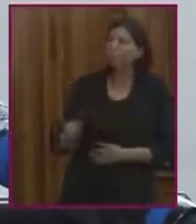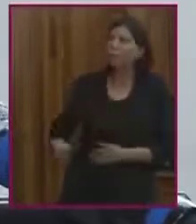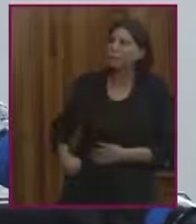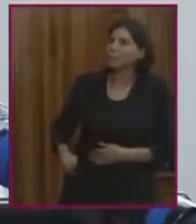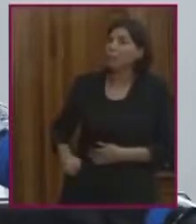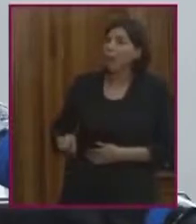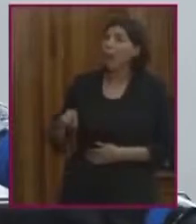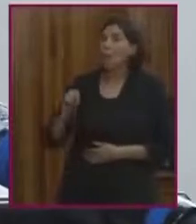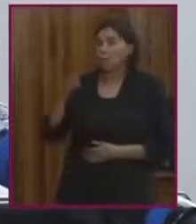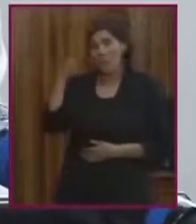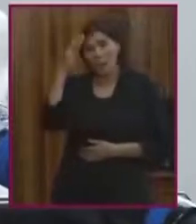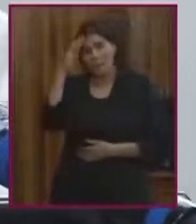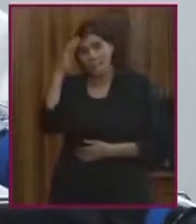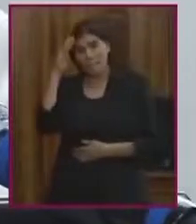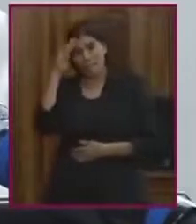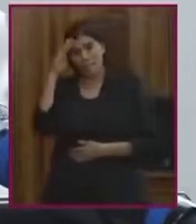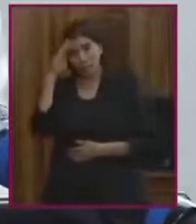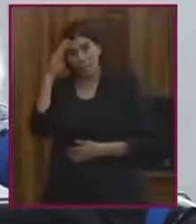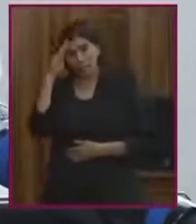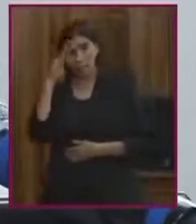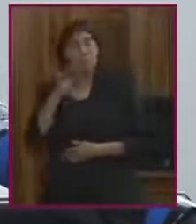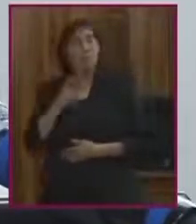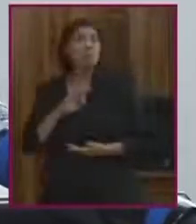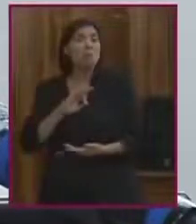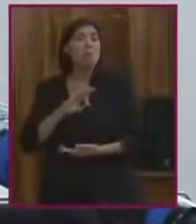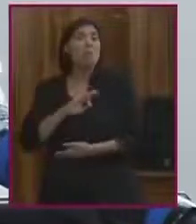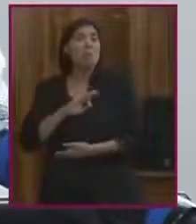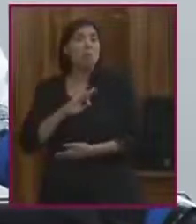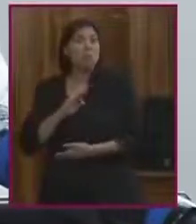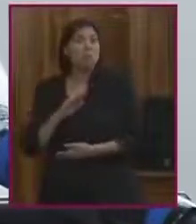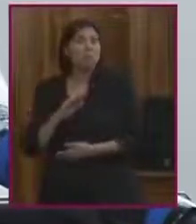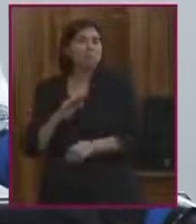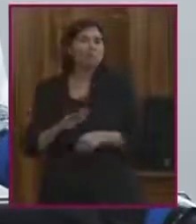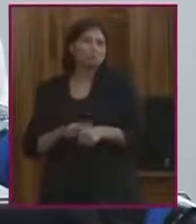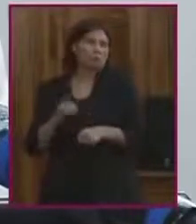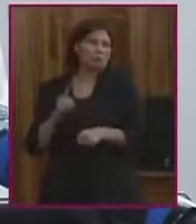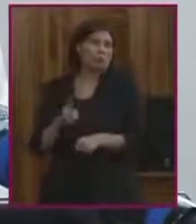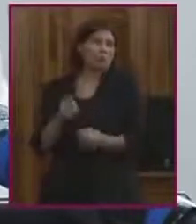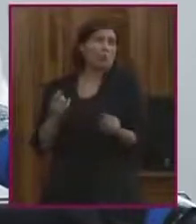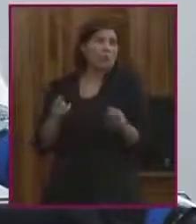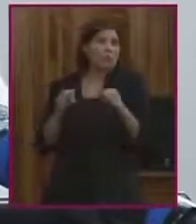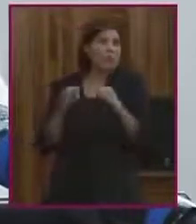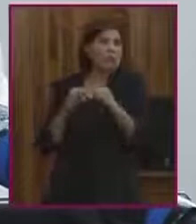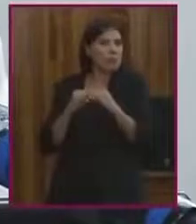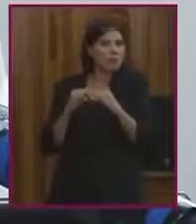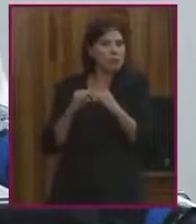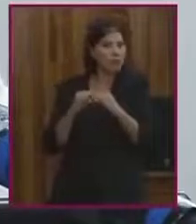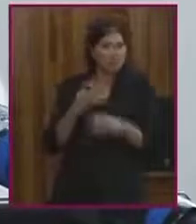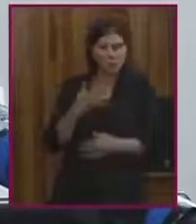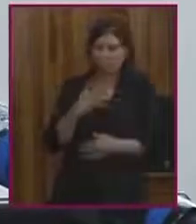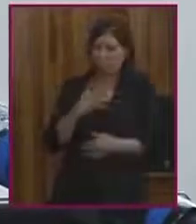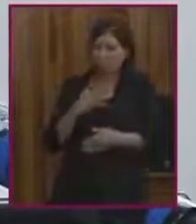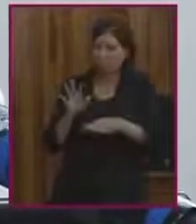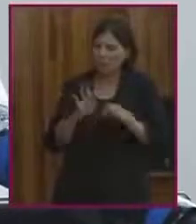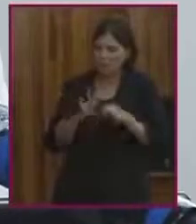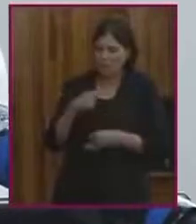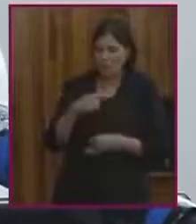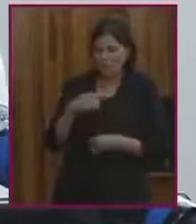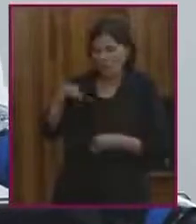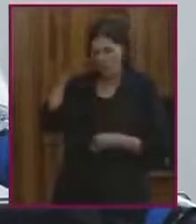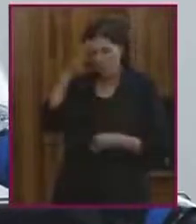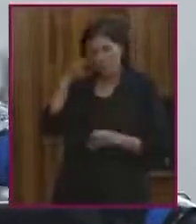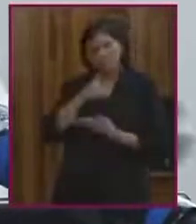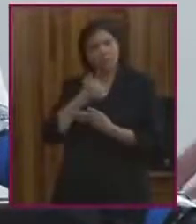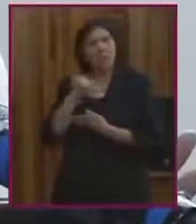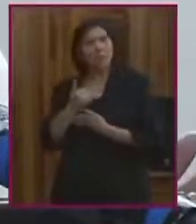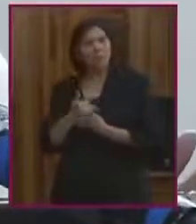pensar qué tanto es posible, dado que se trata de una institución que pues tiene trabajo, ¿no? Pienso en, no sé, en los proyectos de intervención de